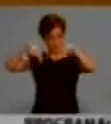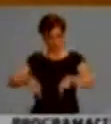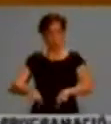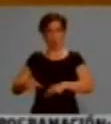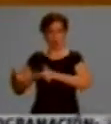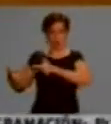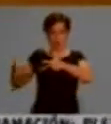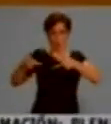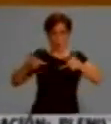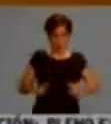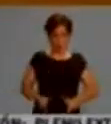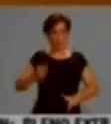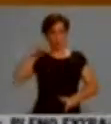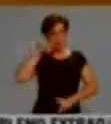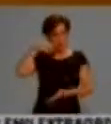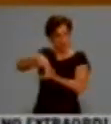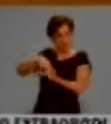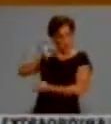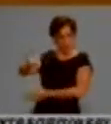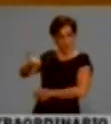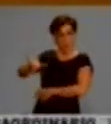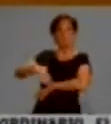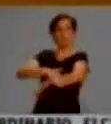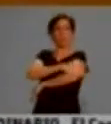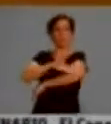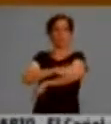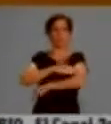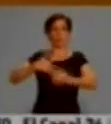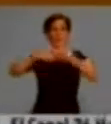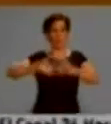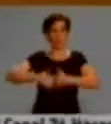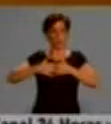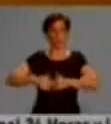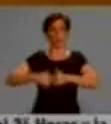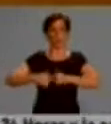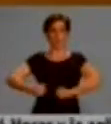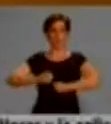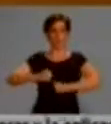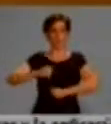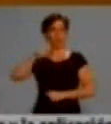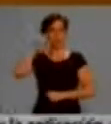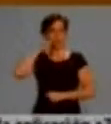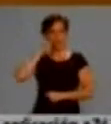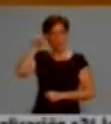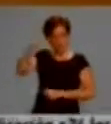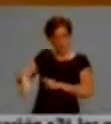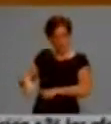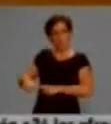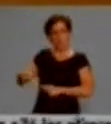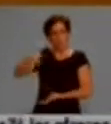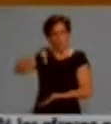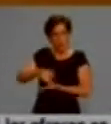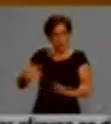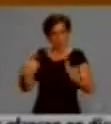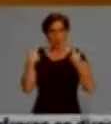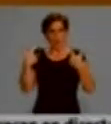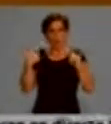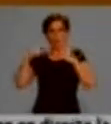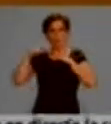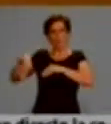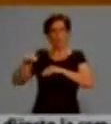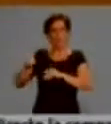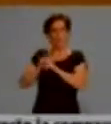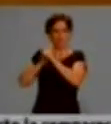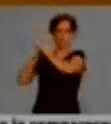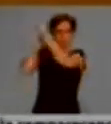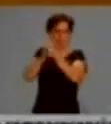en el Banco Azul, el ministro de Industria, Energía y Turismo, había experimentado en carne propia una